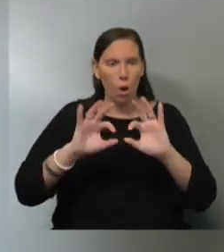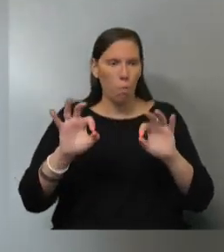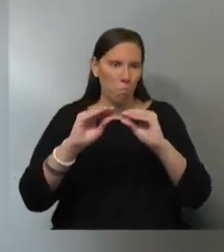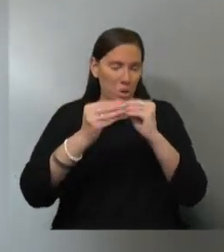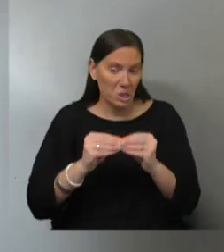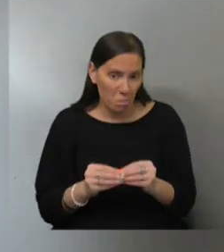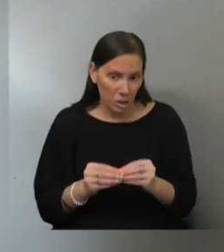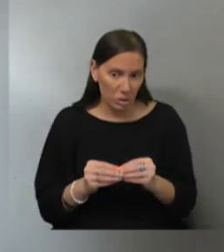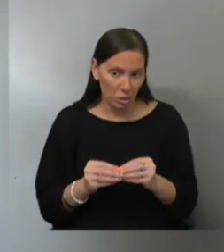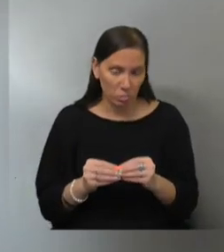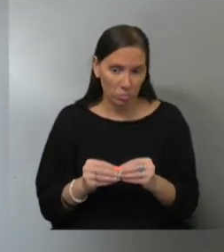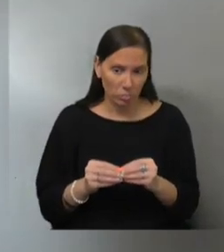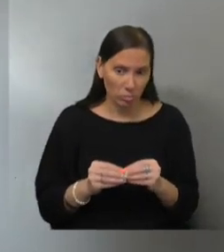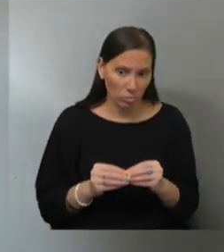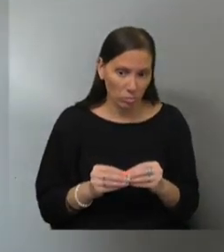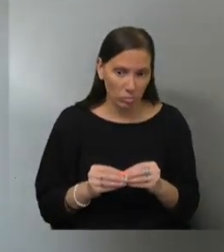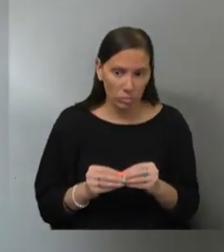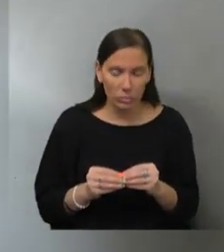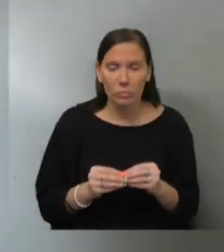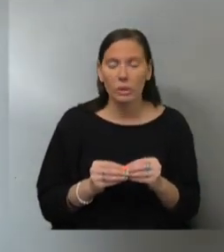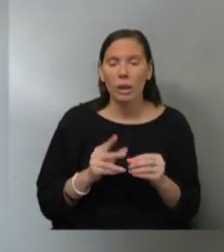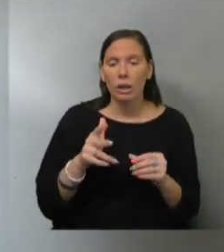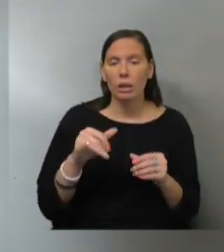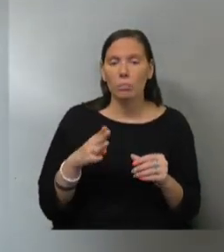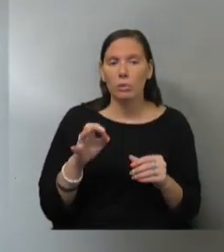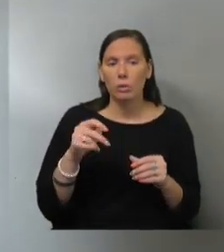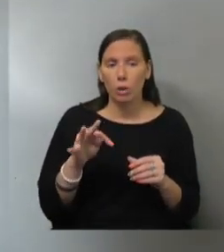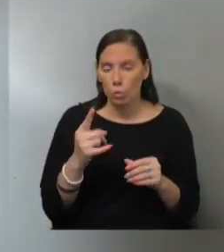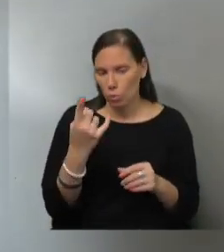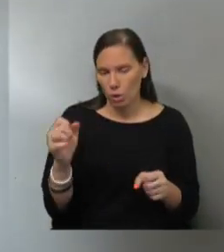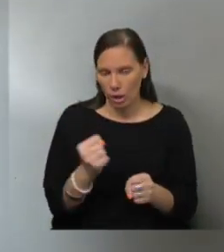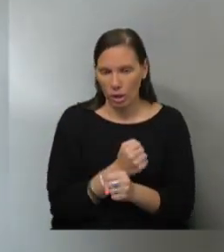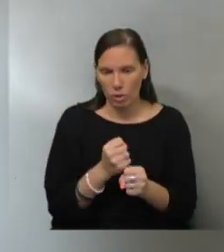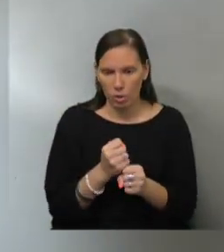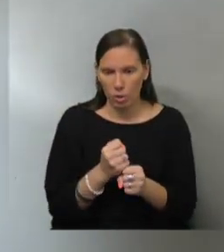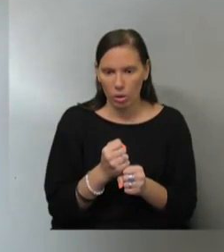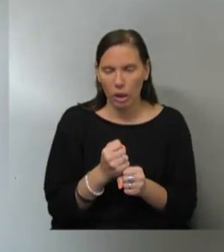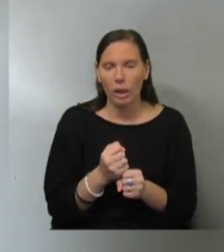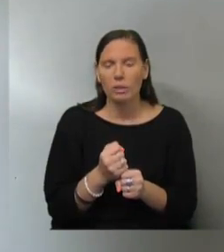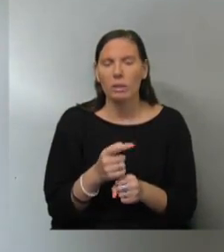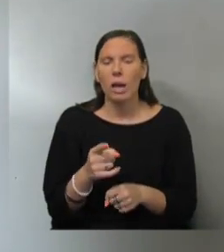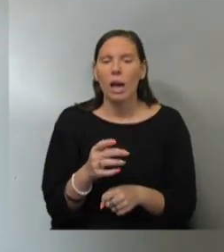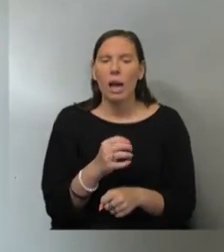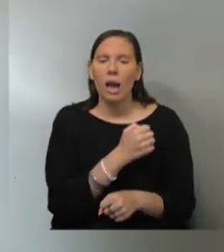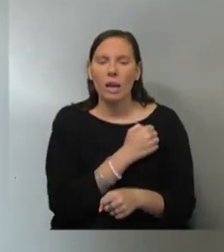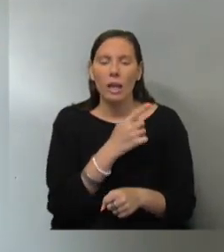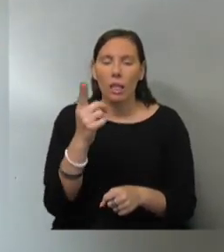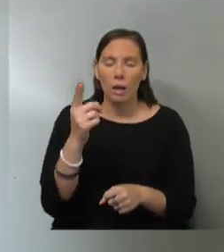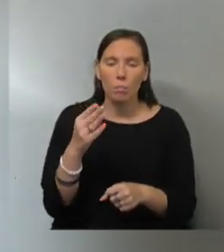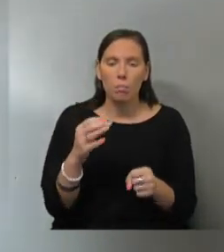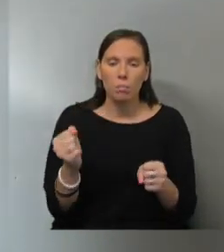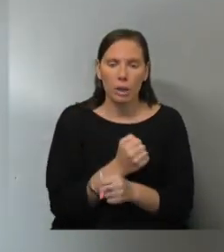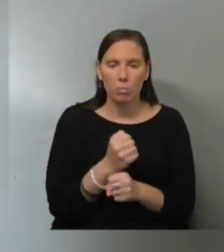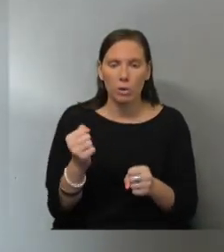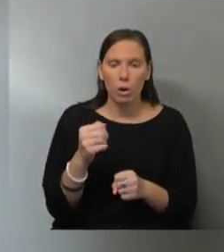No de hecho Hinton que es uno de los que lo ganó es un canadiense que ya ganó el premio turing que es el premio de la